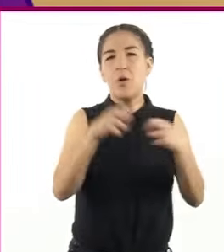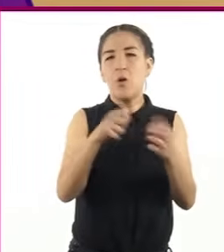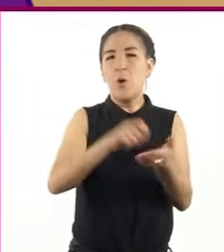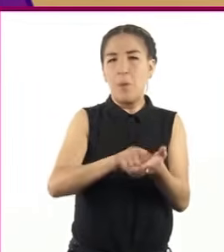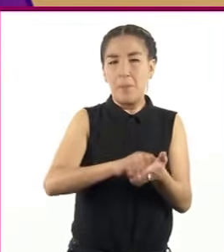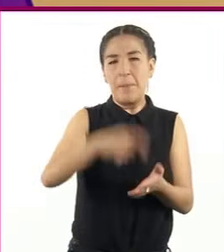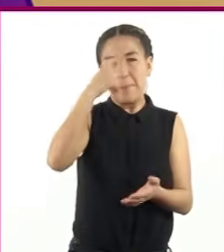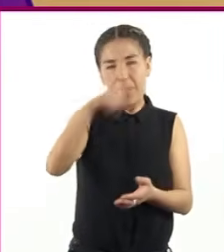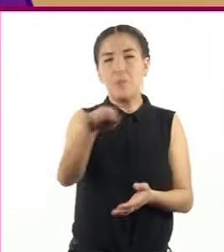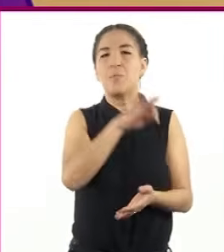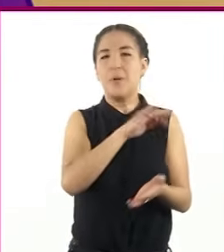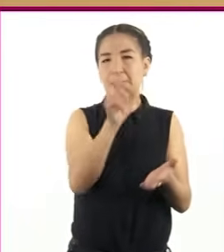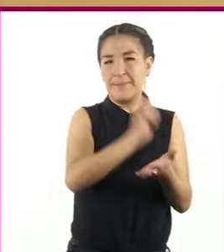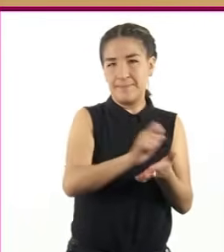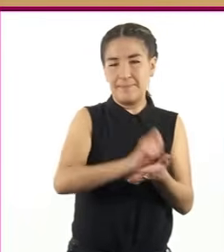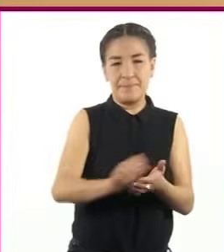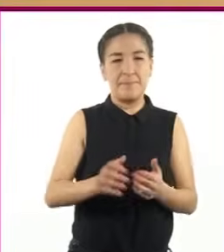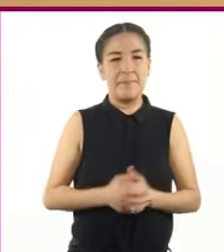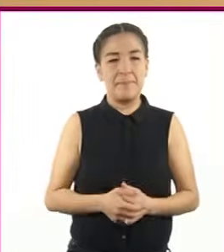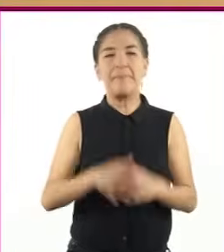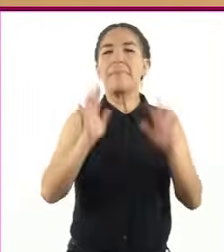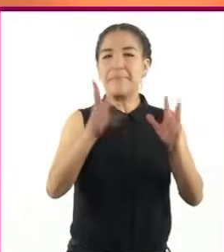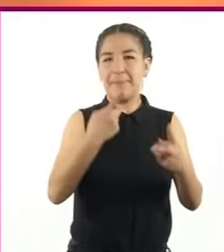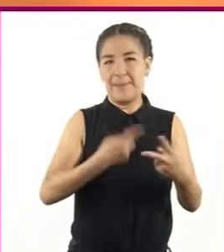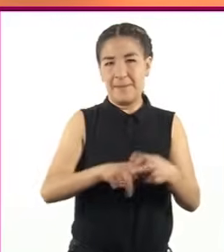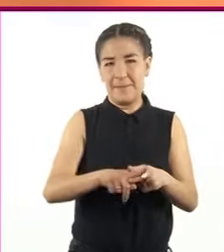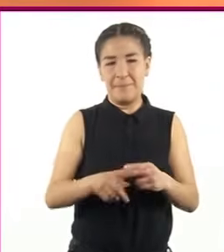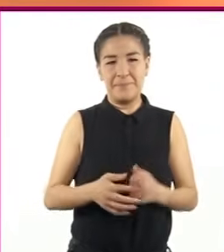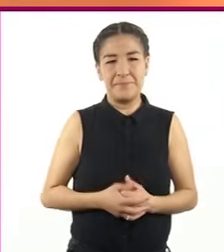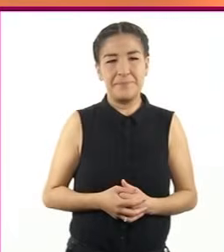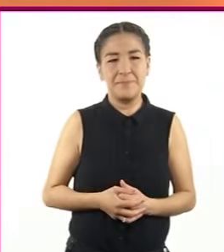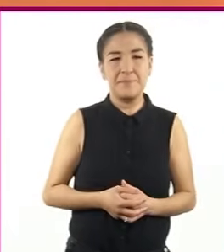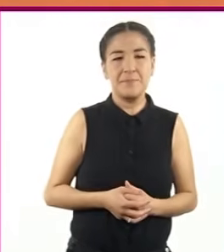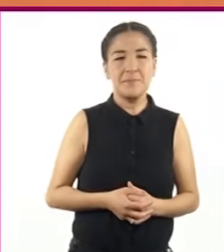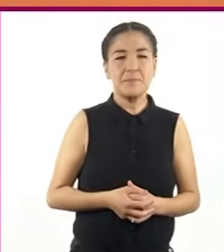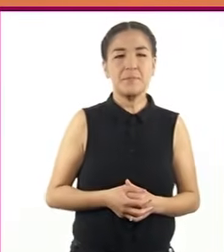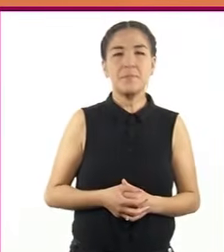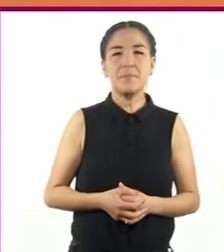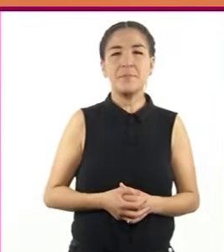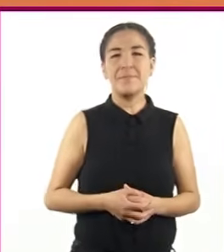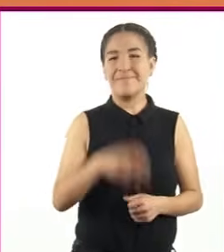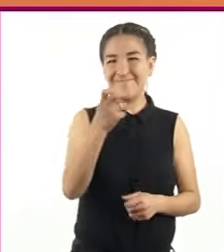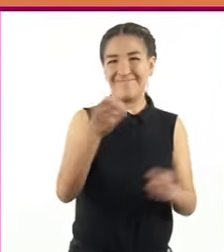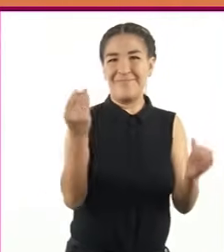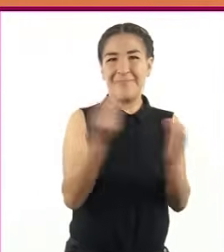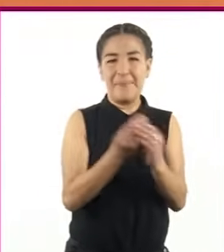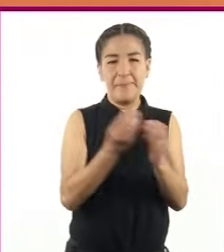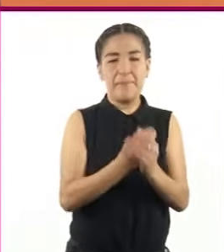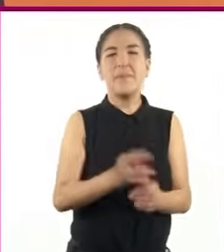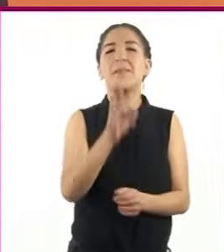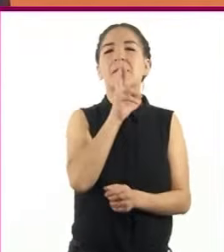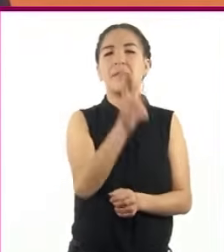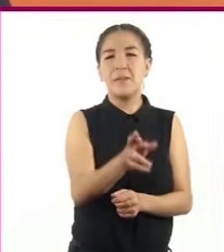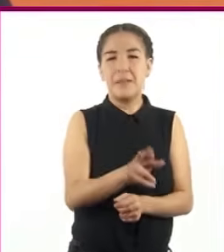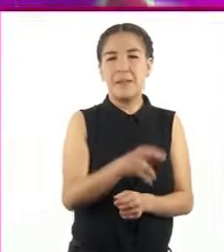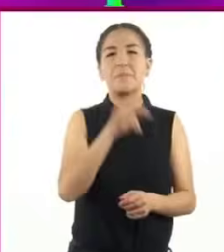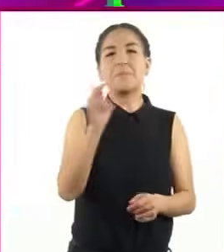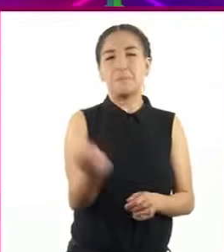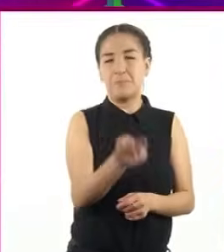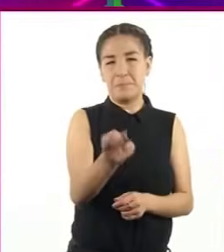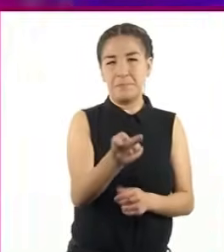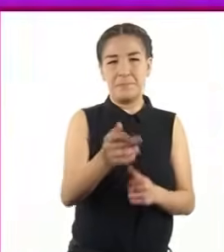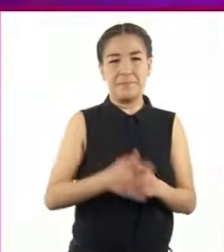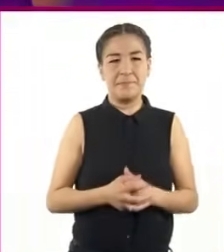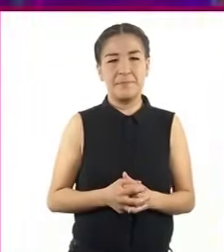para que puedan escribir lo anterior. Comencemos. Durante la sesión, responderemos a las siguientes